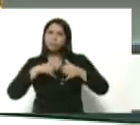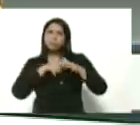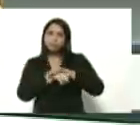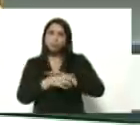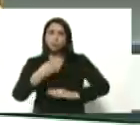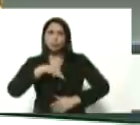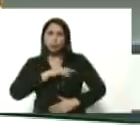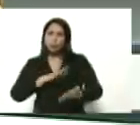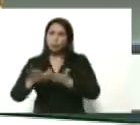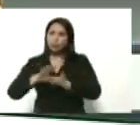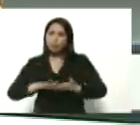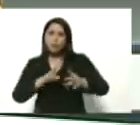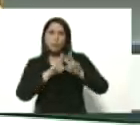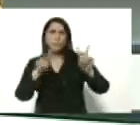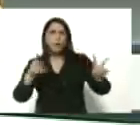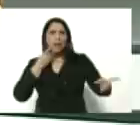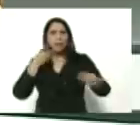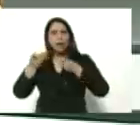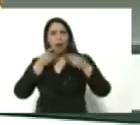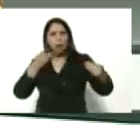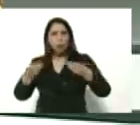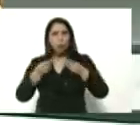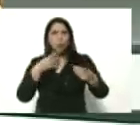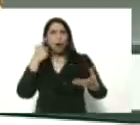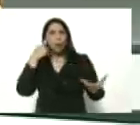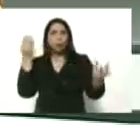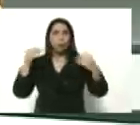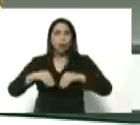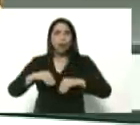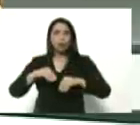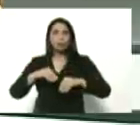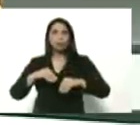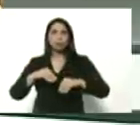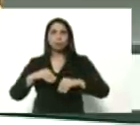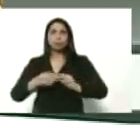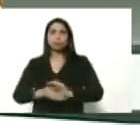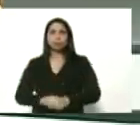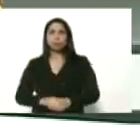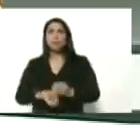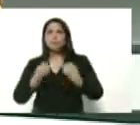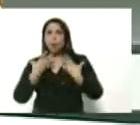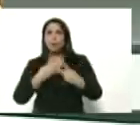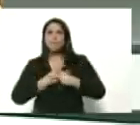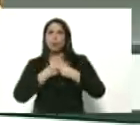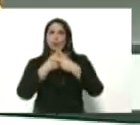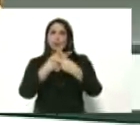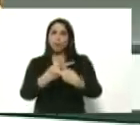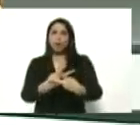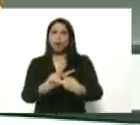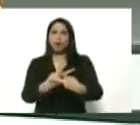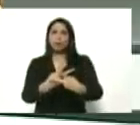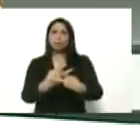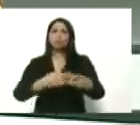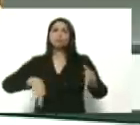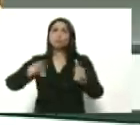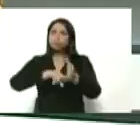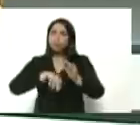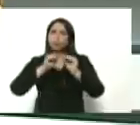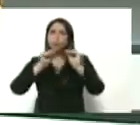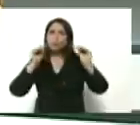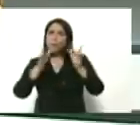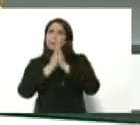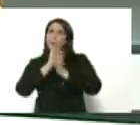los resolvemos en paz, con diálogo, con acuerdo, con consenso, con buena voluntad. Ratifico mi llamado,